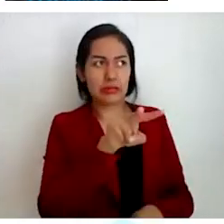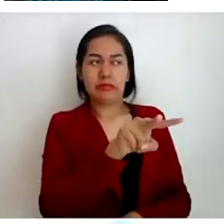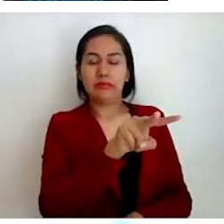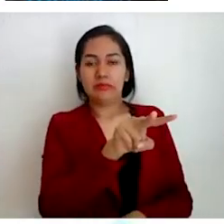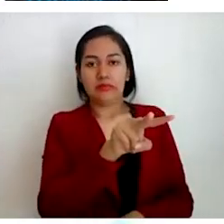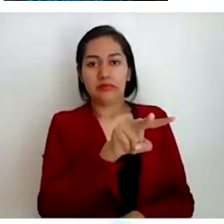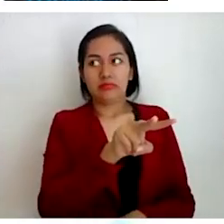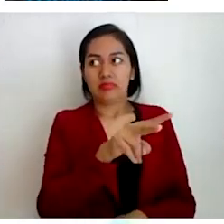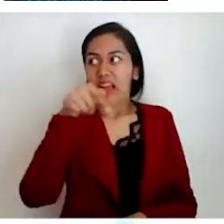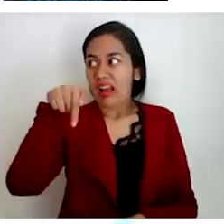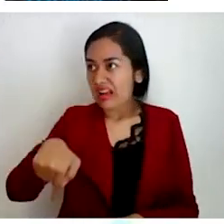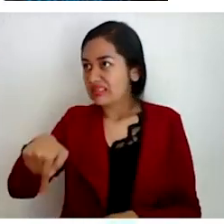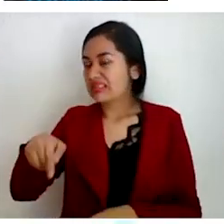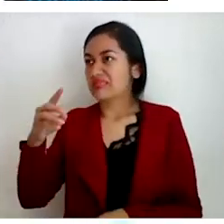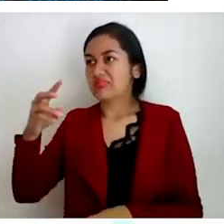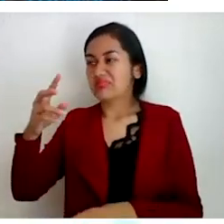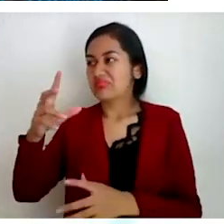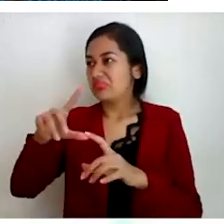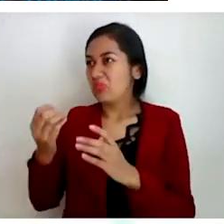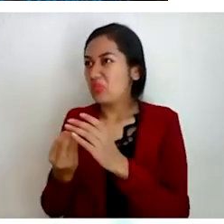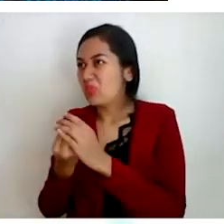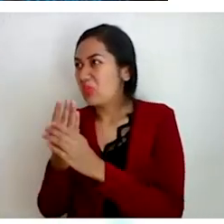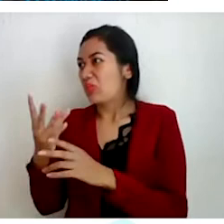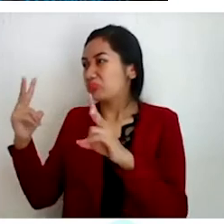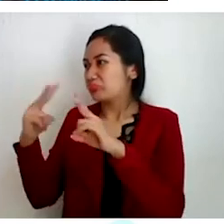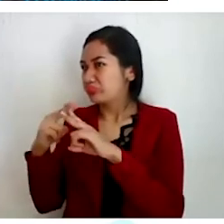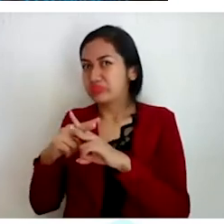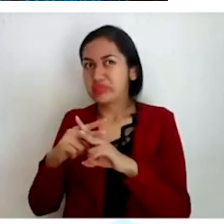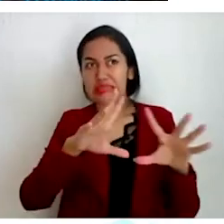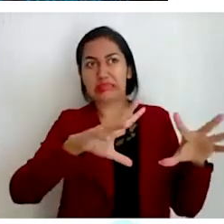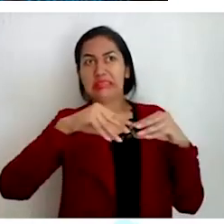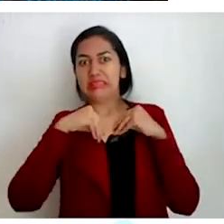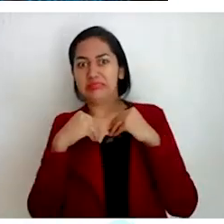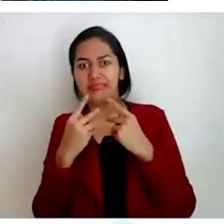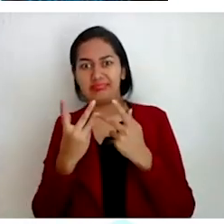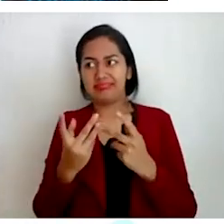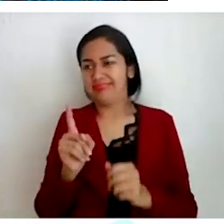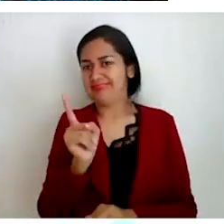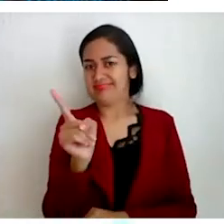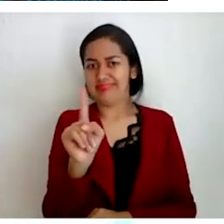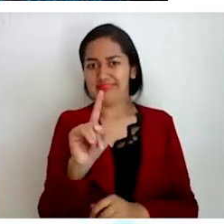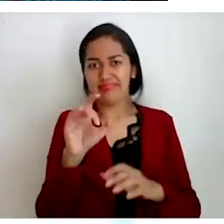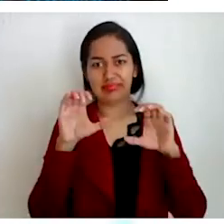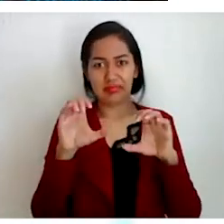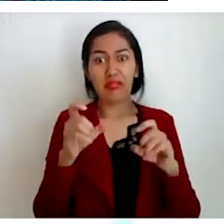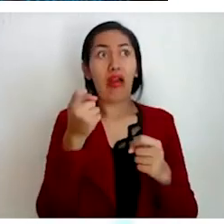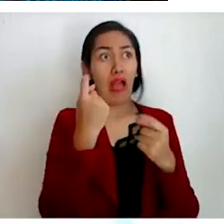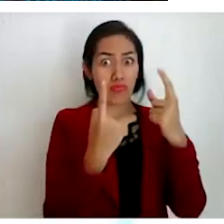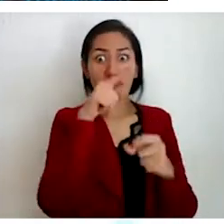de películas, o sea, reivindicando al gángster que asesina, ¿no? Y que comete feminicidios,